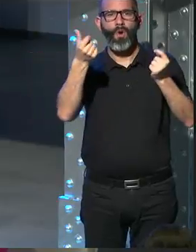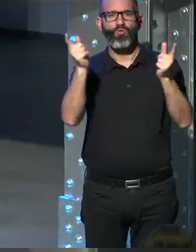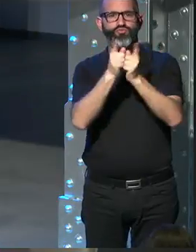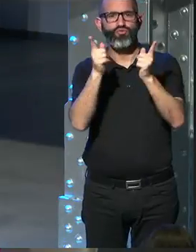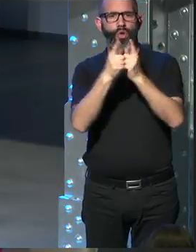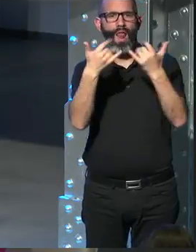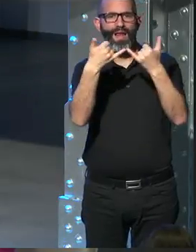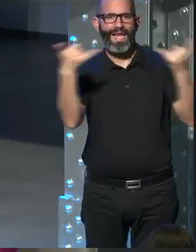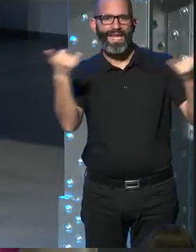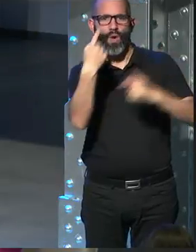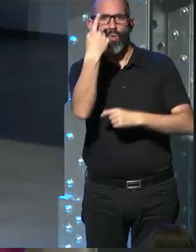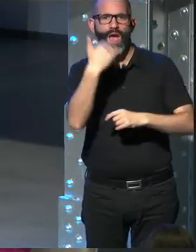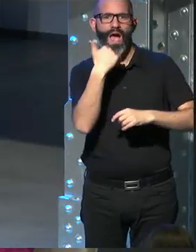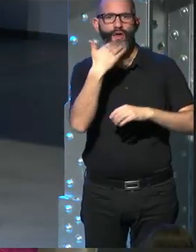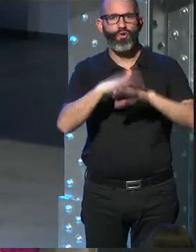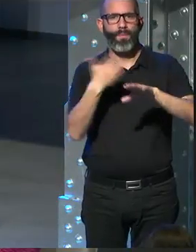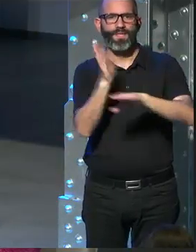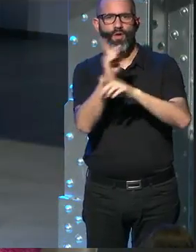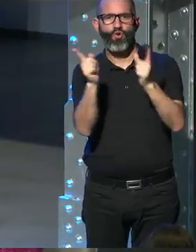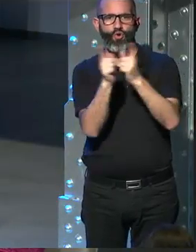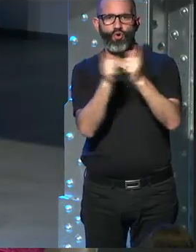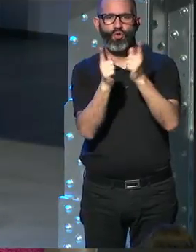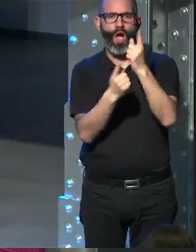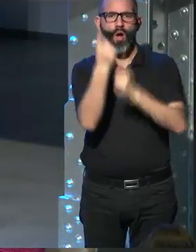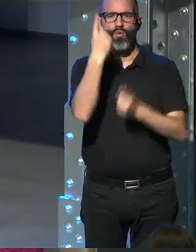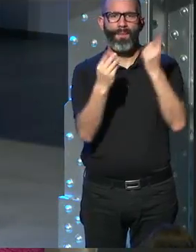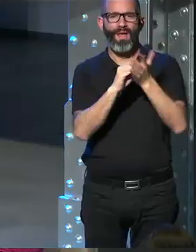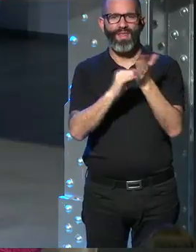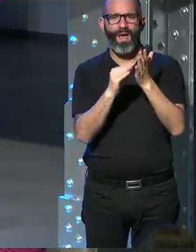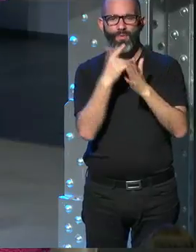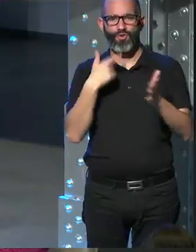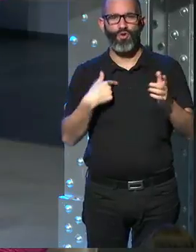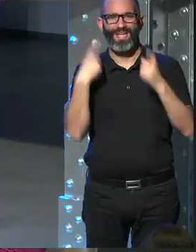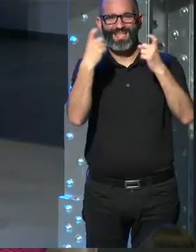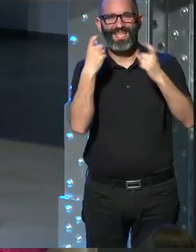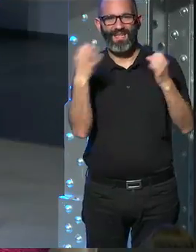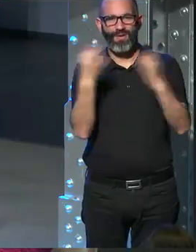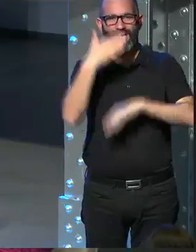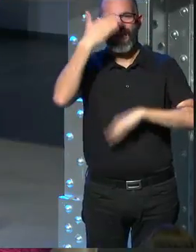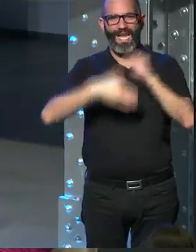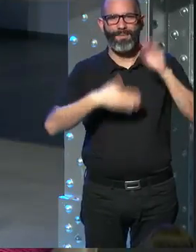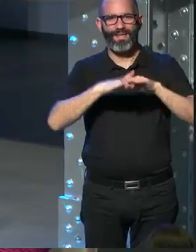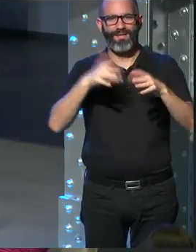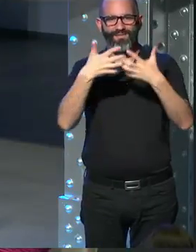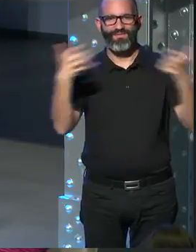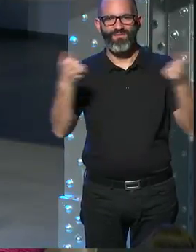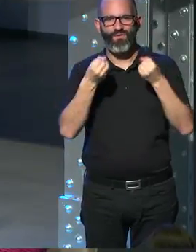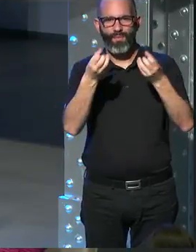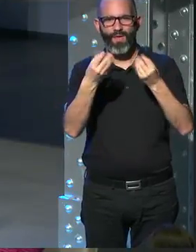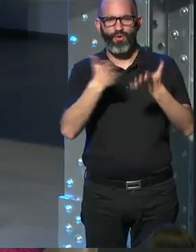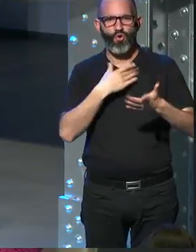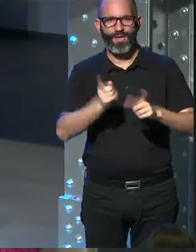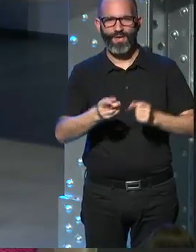que ha habido lo he presentado muy poquito de vez en cuando, porque he estado intentando limitar la cantidad de información que